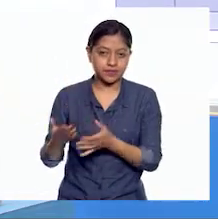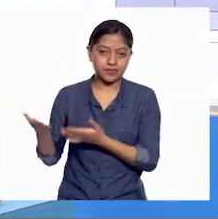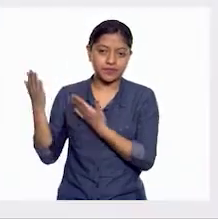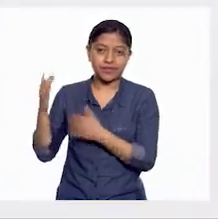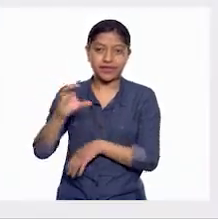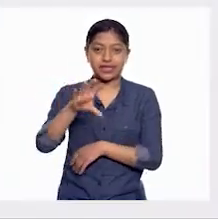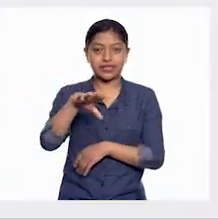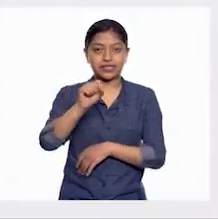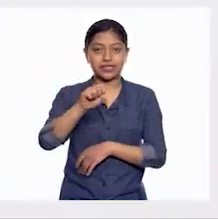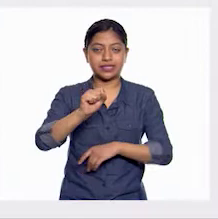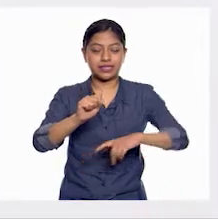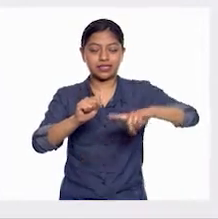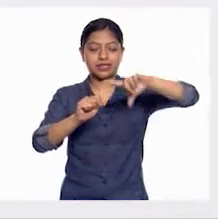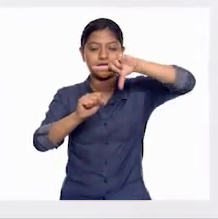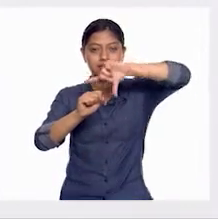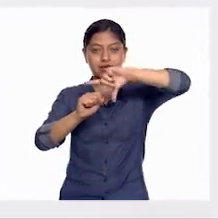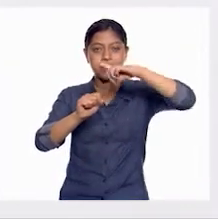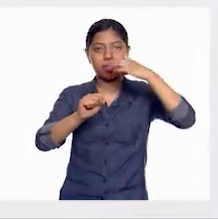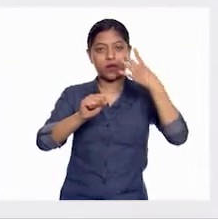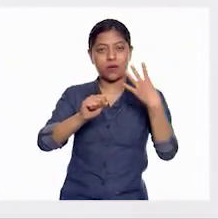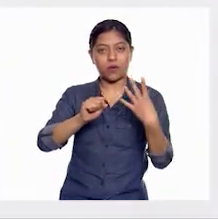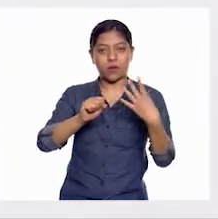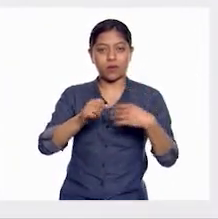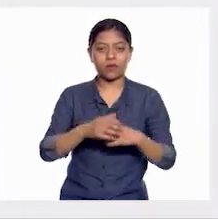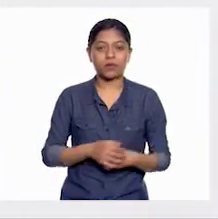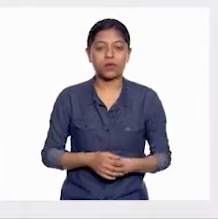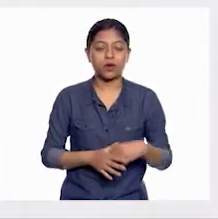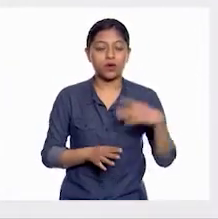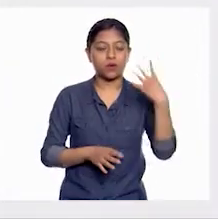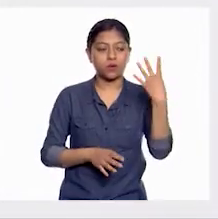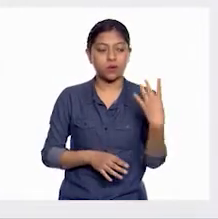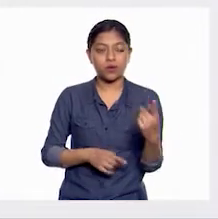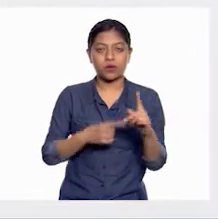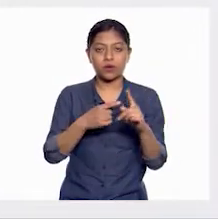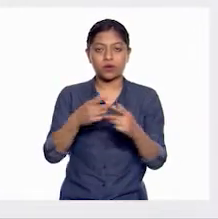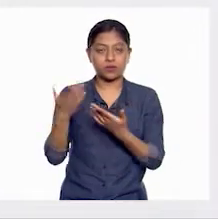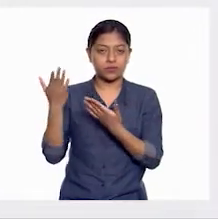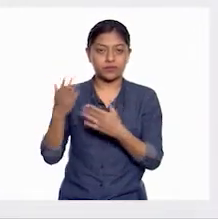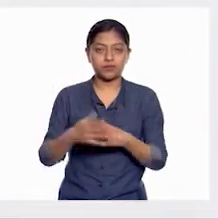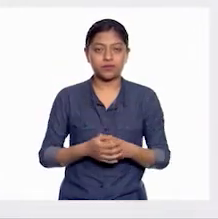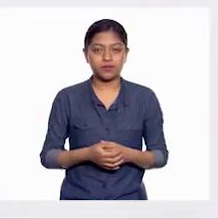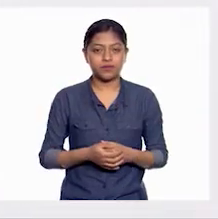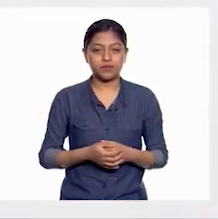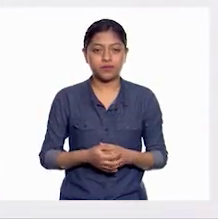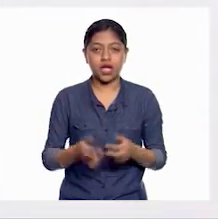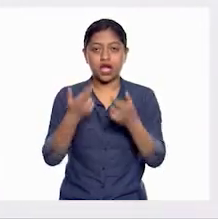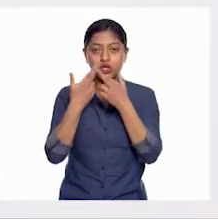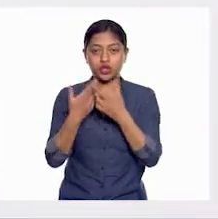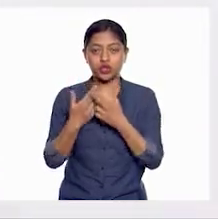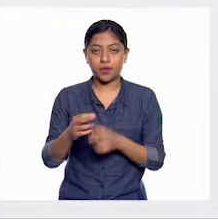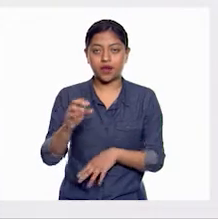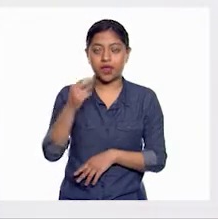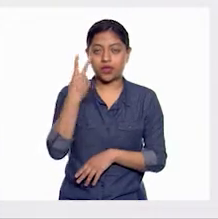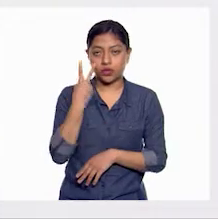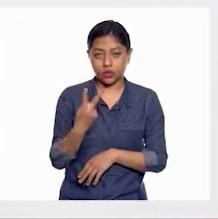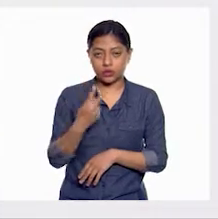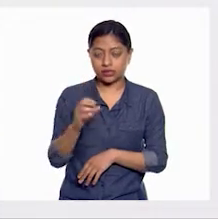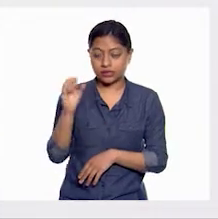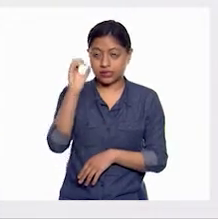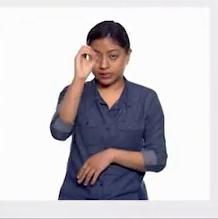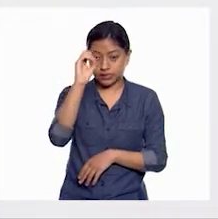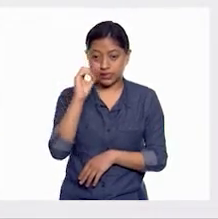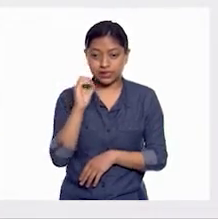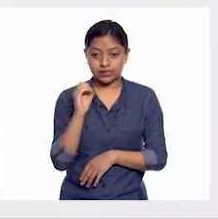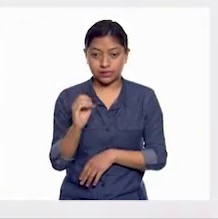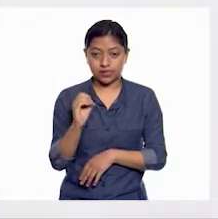aquí ponemos 4. Nos cabe 1 y nos sobra 2. Bajamos 0,